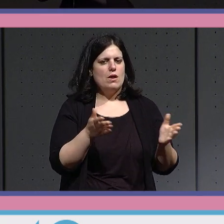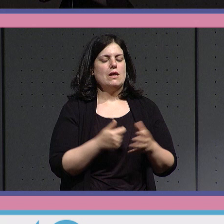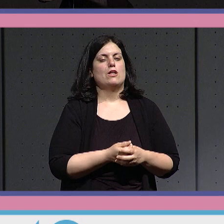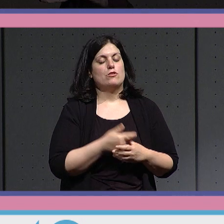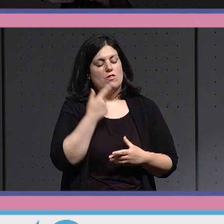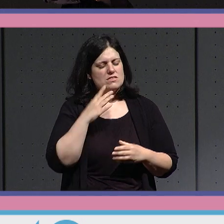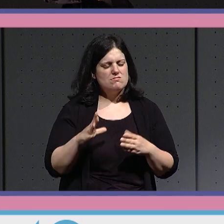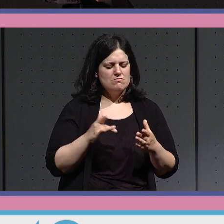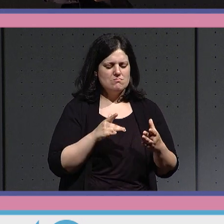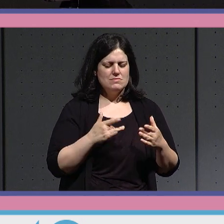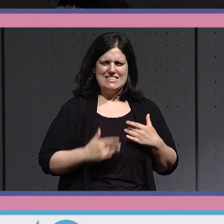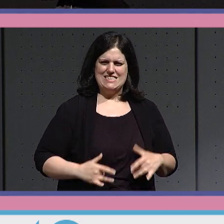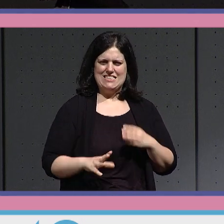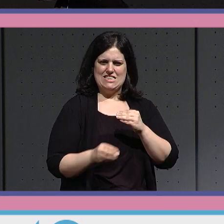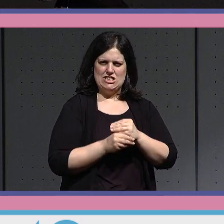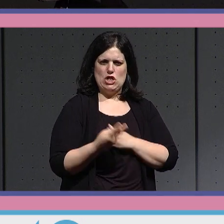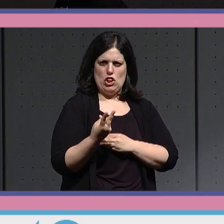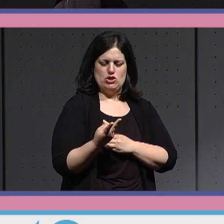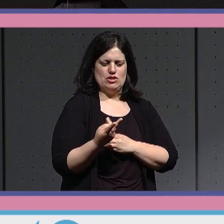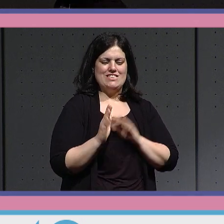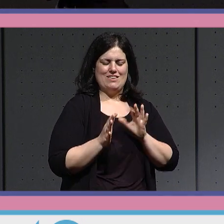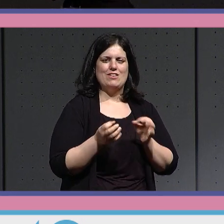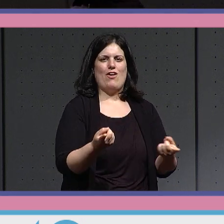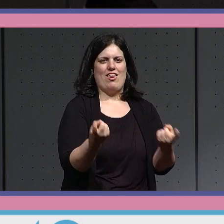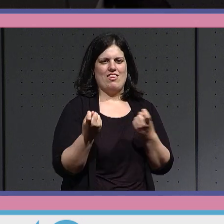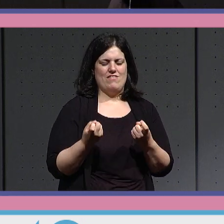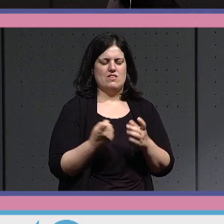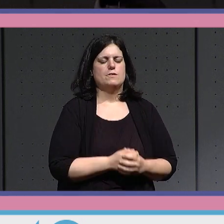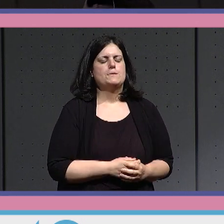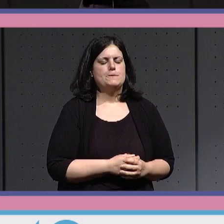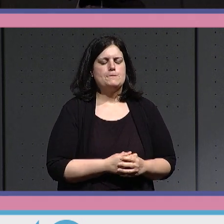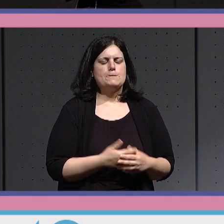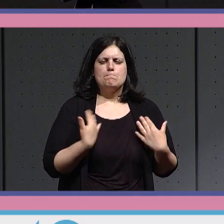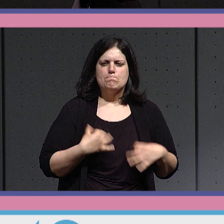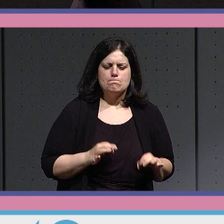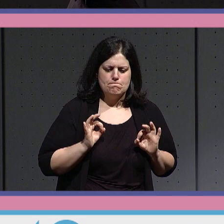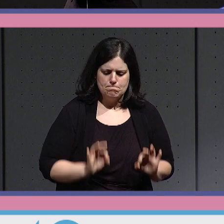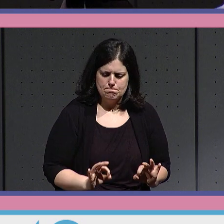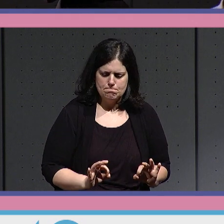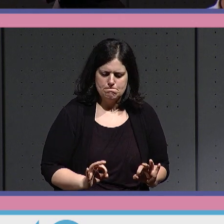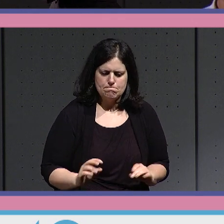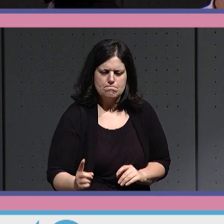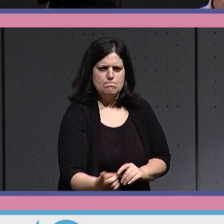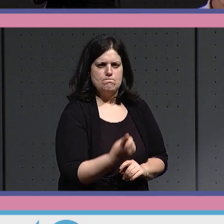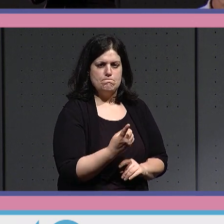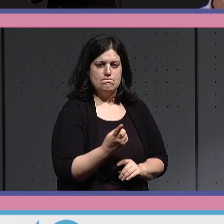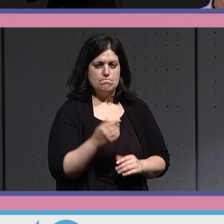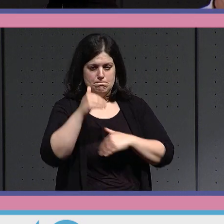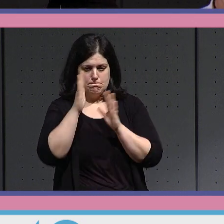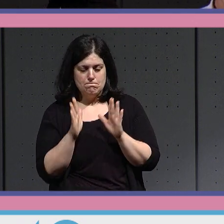una comorbilidad y que además necesita tratamiento. Pero es que además, independientemente de que haya un TDAH o